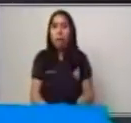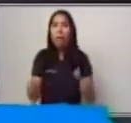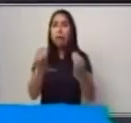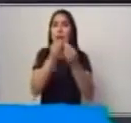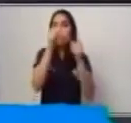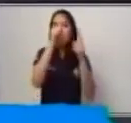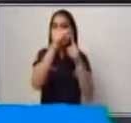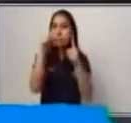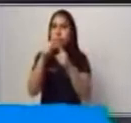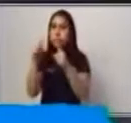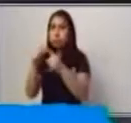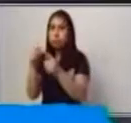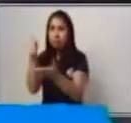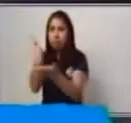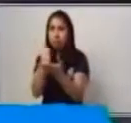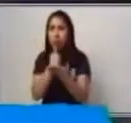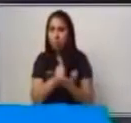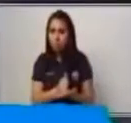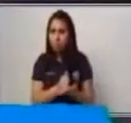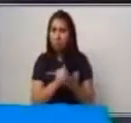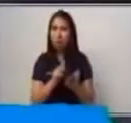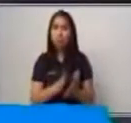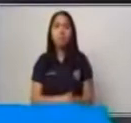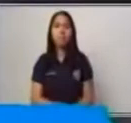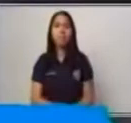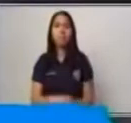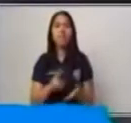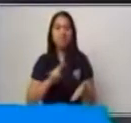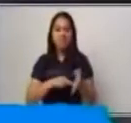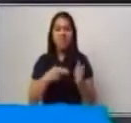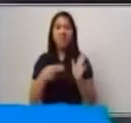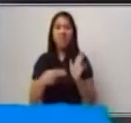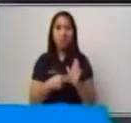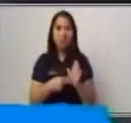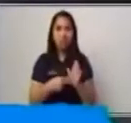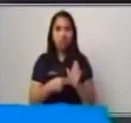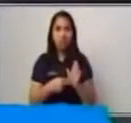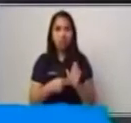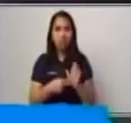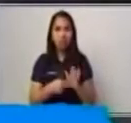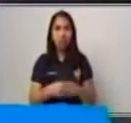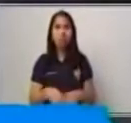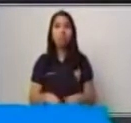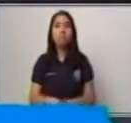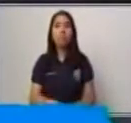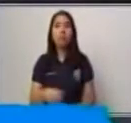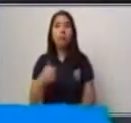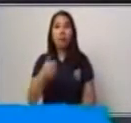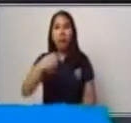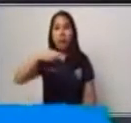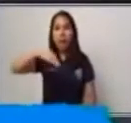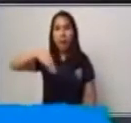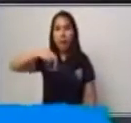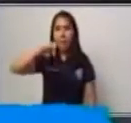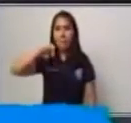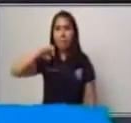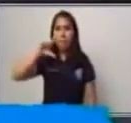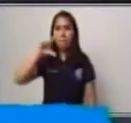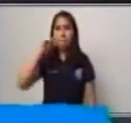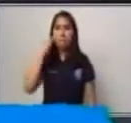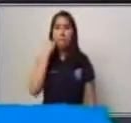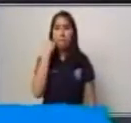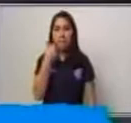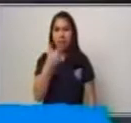importante. Quiero que lo retengas en tu memoria. Ampliar o brindar un nuevo significado.